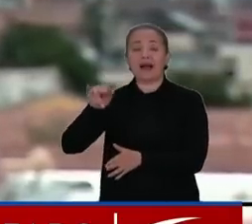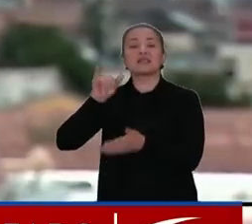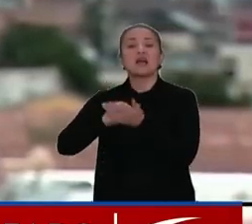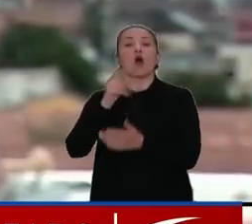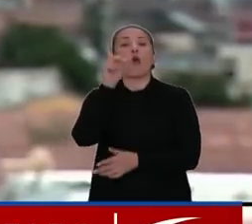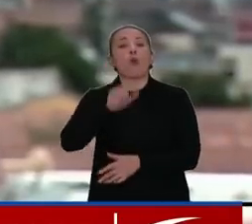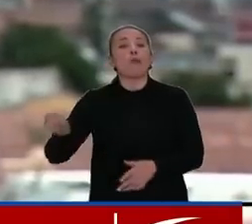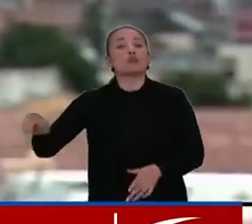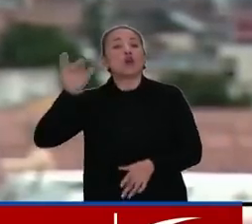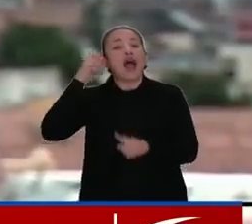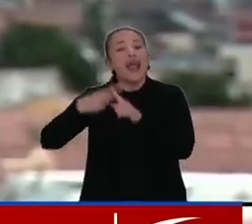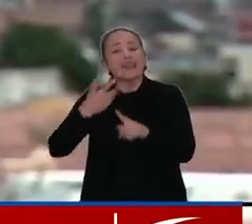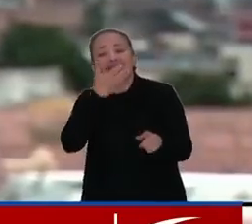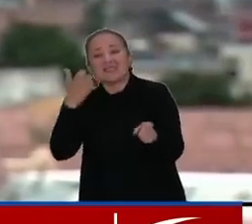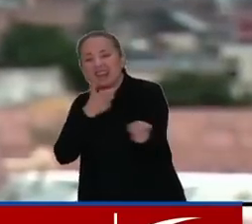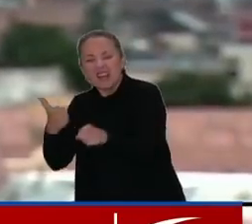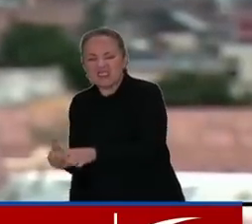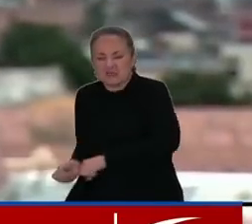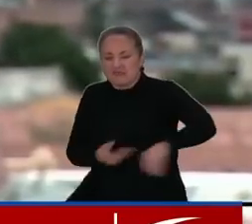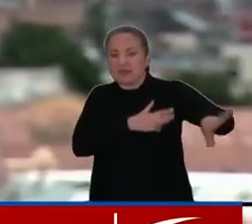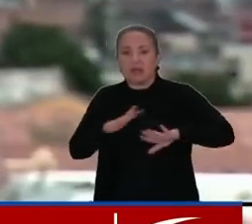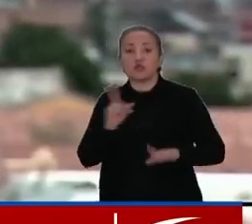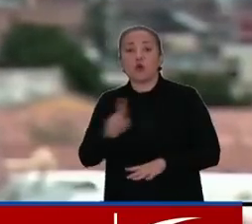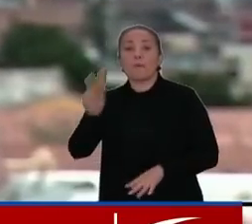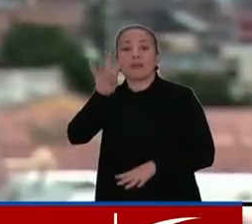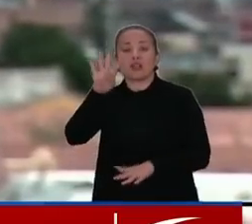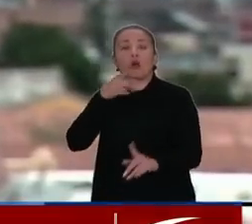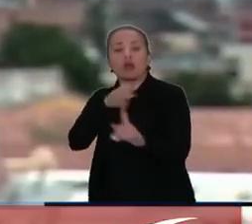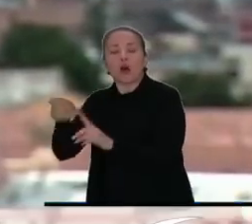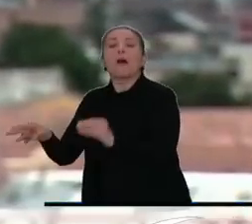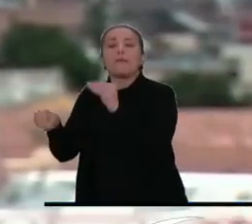y 4 más han resultado heridas en diferentes atentados realizados en varias zonas del país.